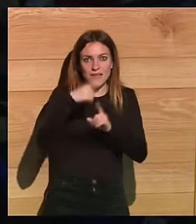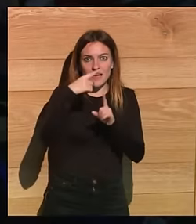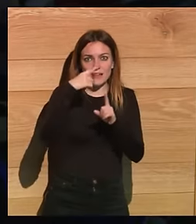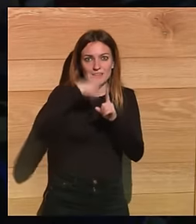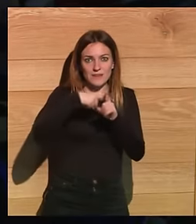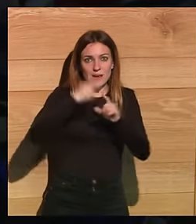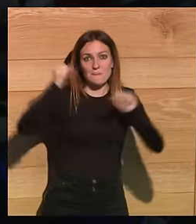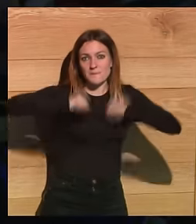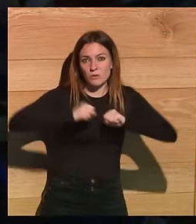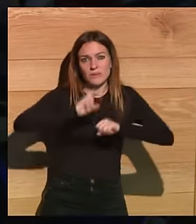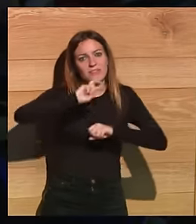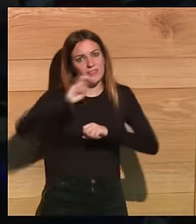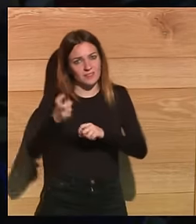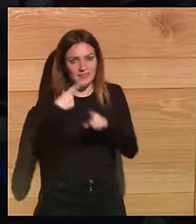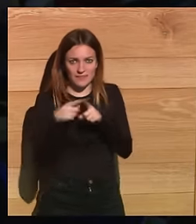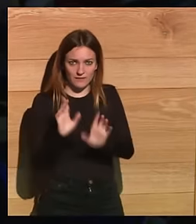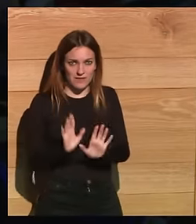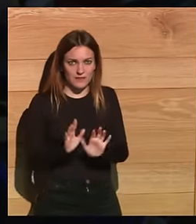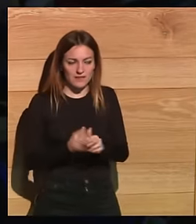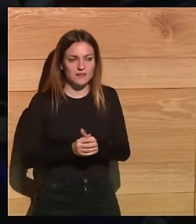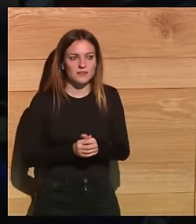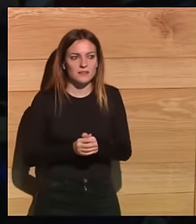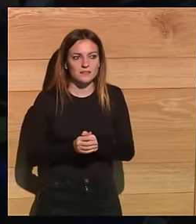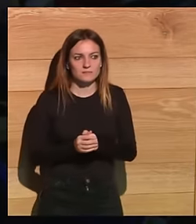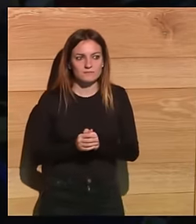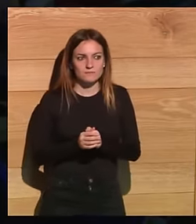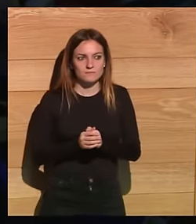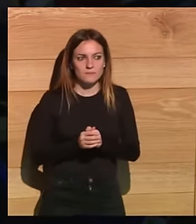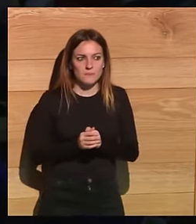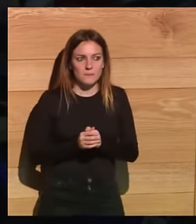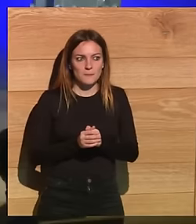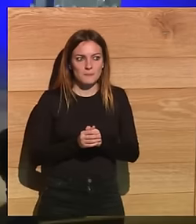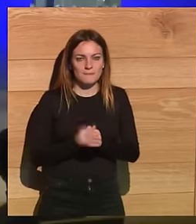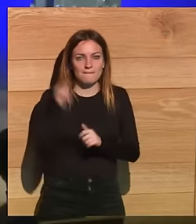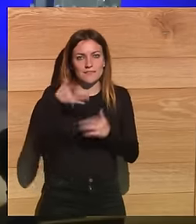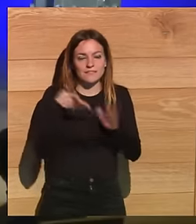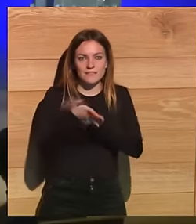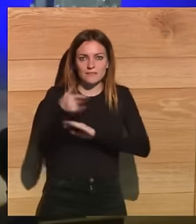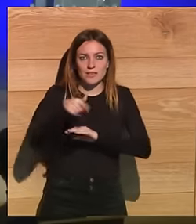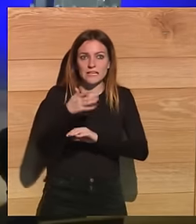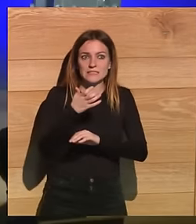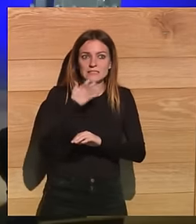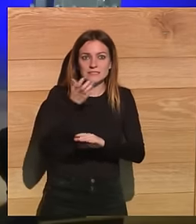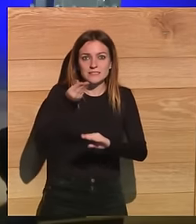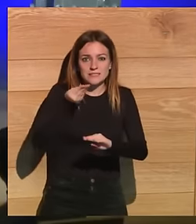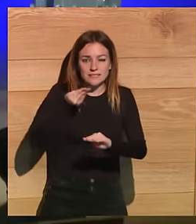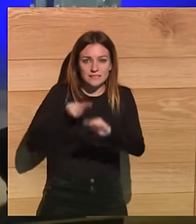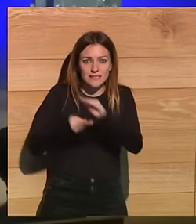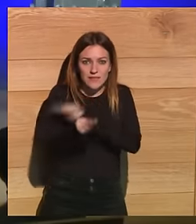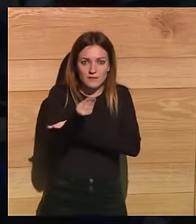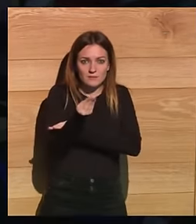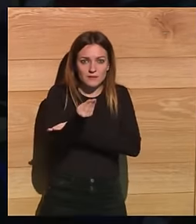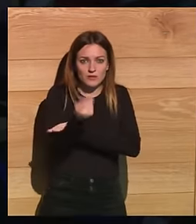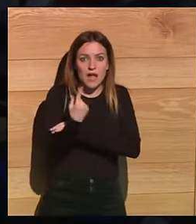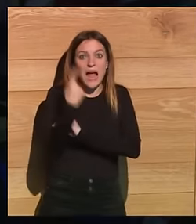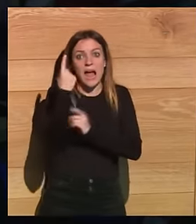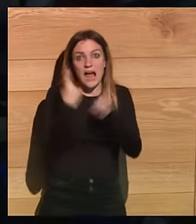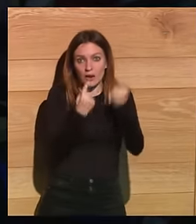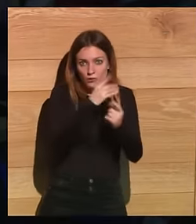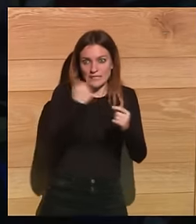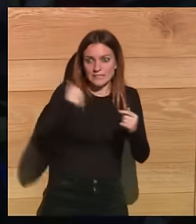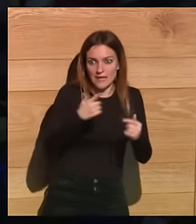de madurez. Es decir, en el nacimiento ya hay algunas que ya están casi